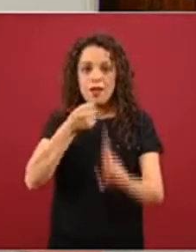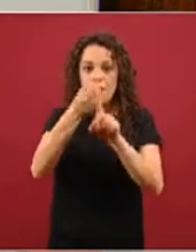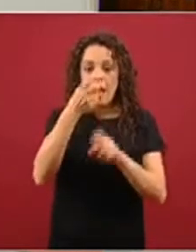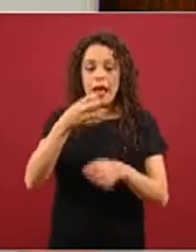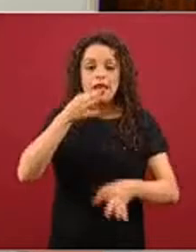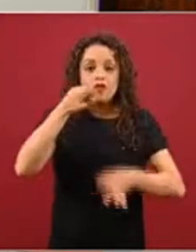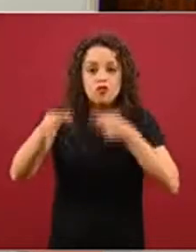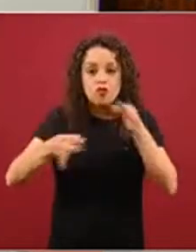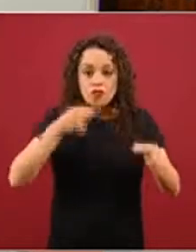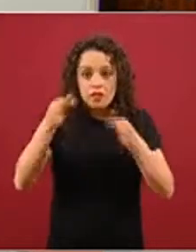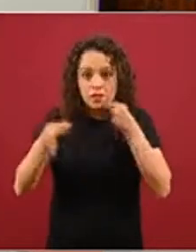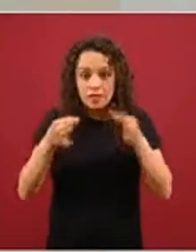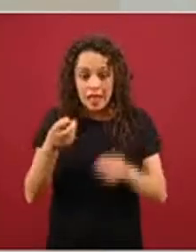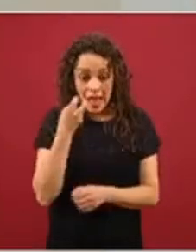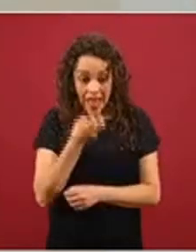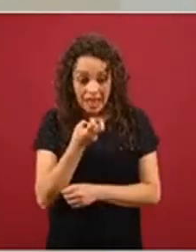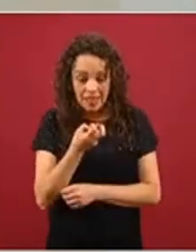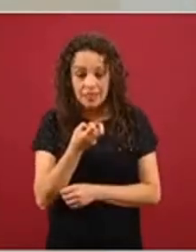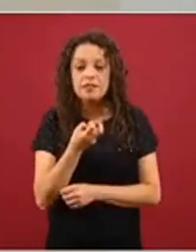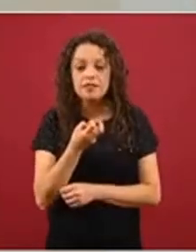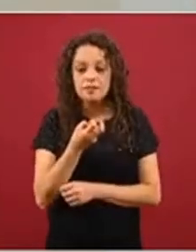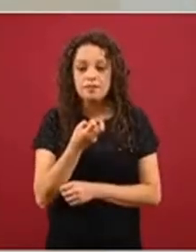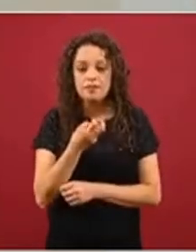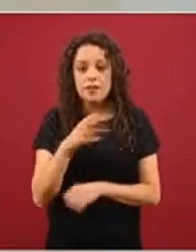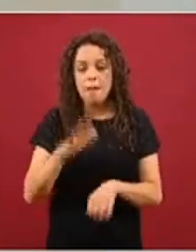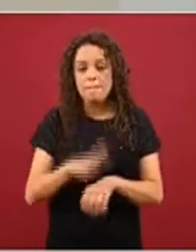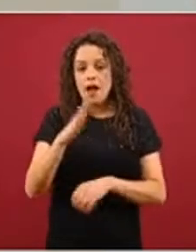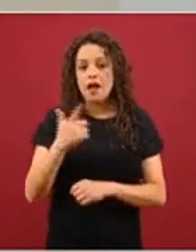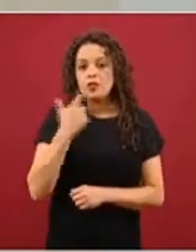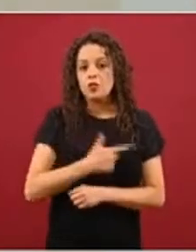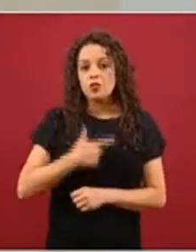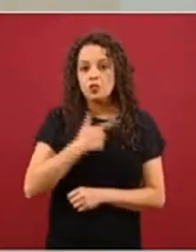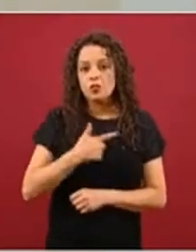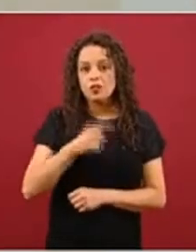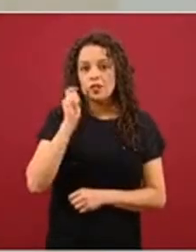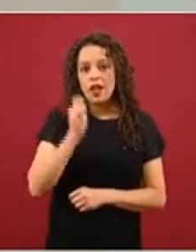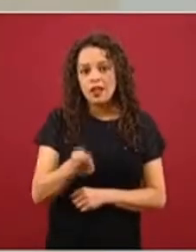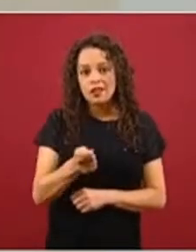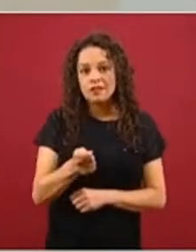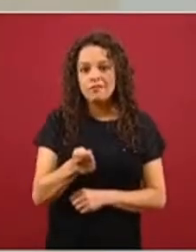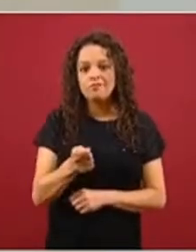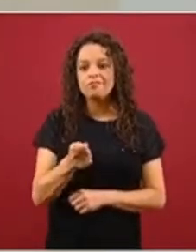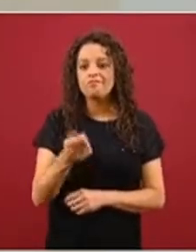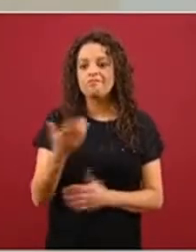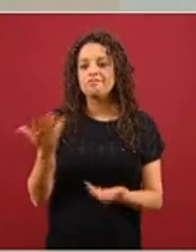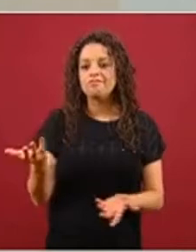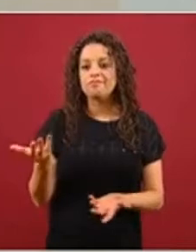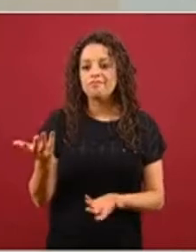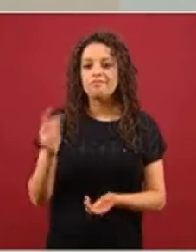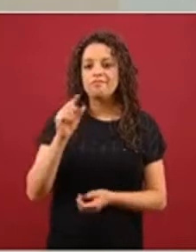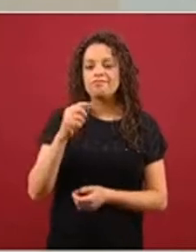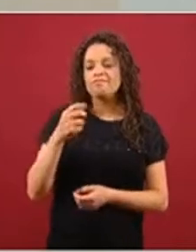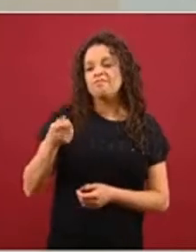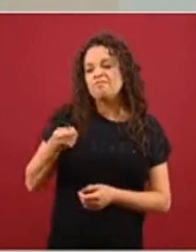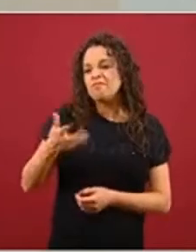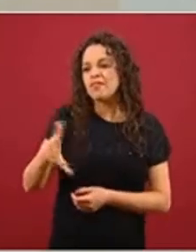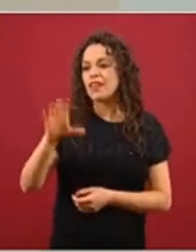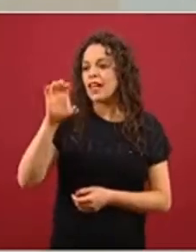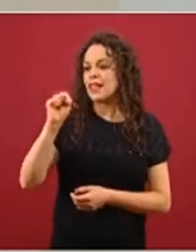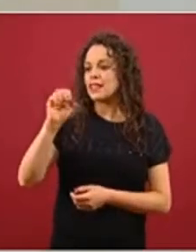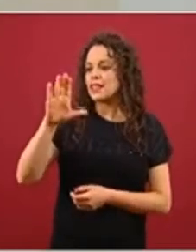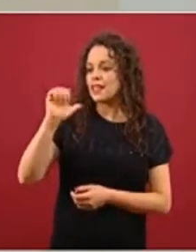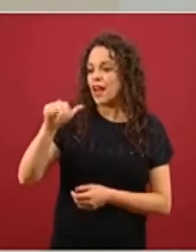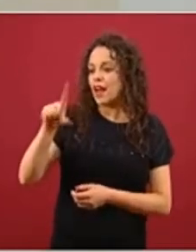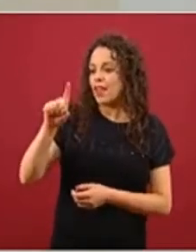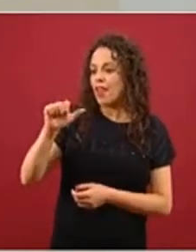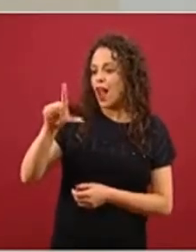y entre ellas resulta atractivo el tener noticias escandalosas, lo que se llama popularmente el